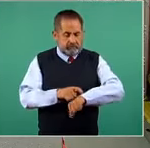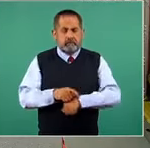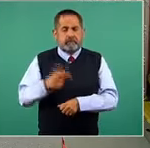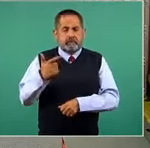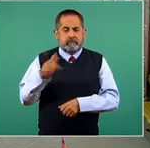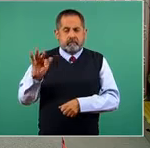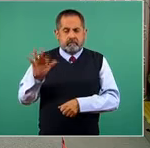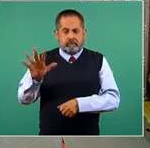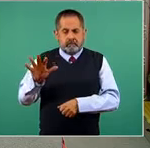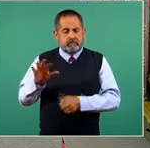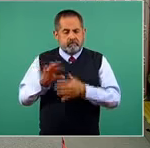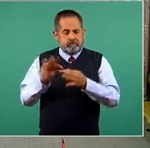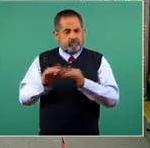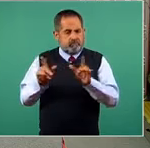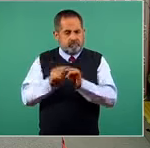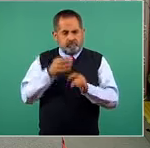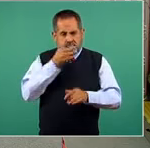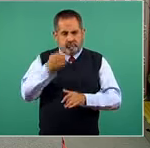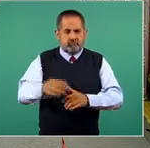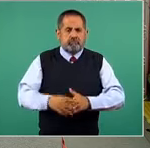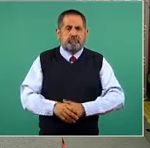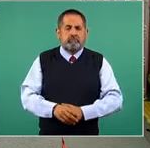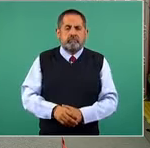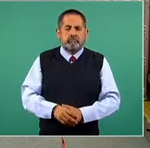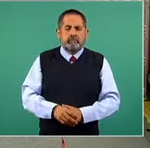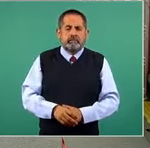19:45, nomás demos espacio.